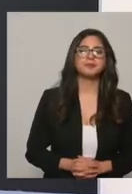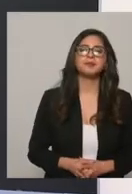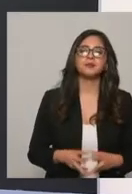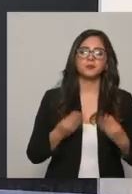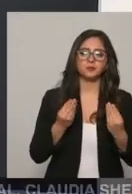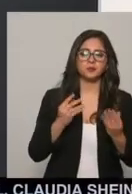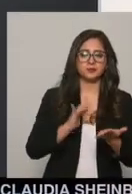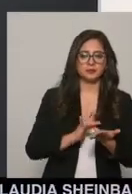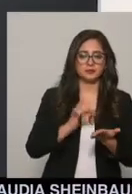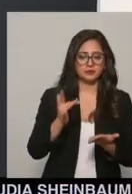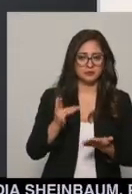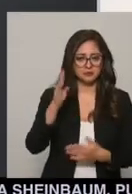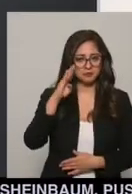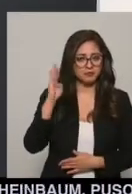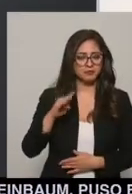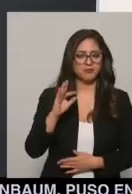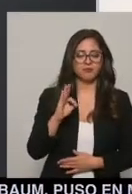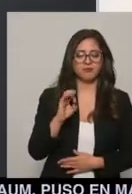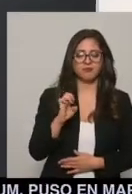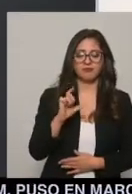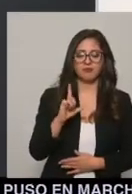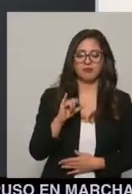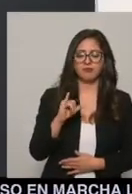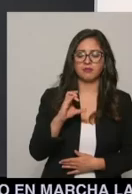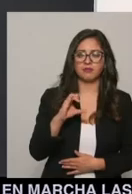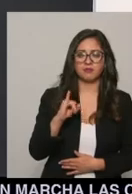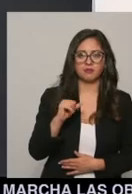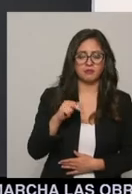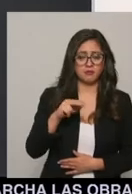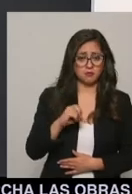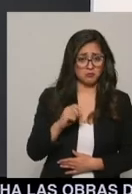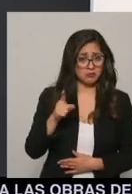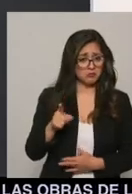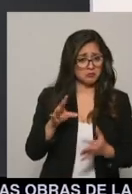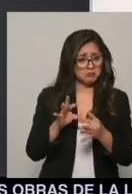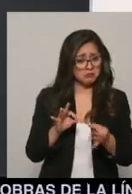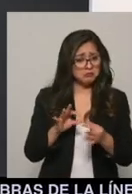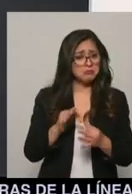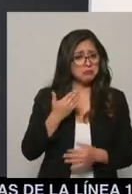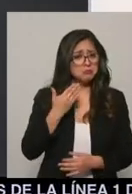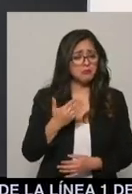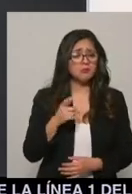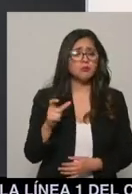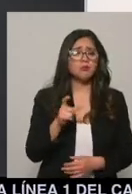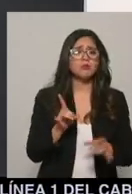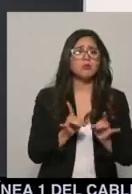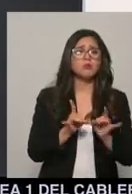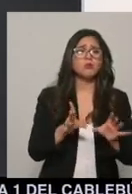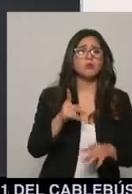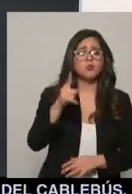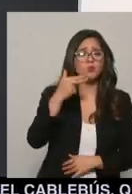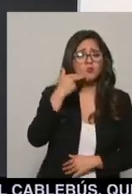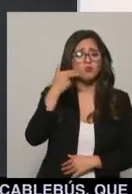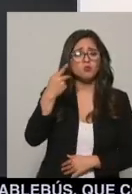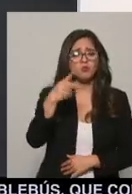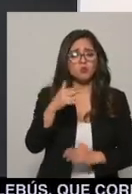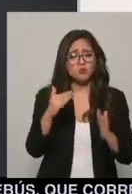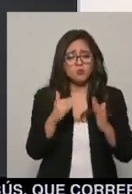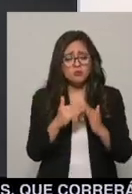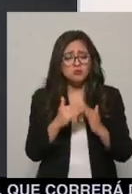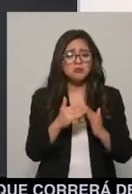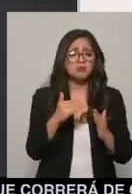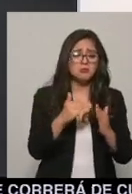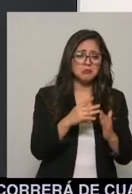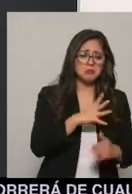Muchísimas gracias al maestro Feliciano Bartolo Solís, quien nos ha explicado muy bien qué hacer ante un caso de suicidio en casa, si es nuestro hijo o nuestra hija quien